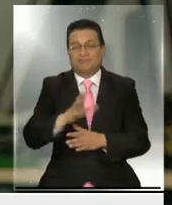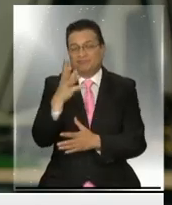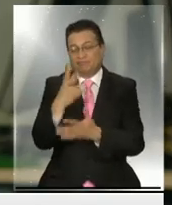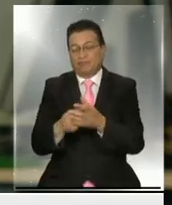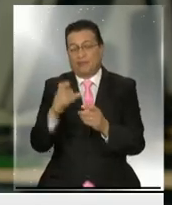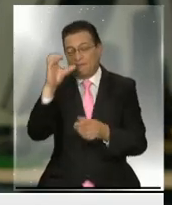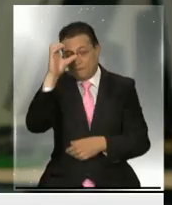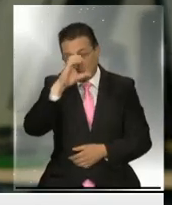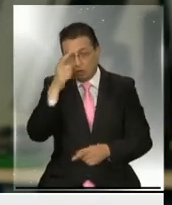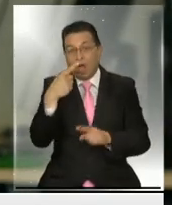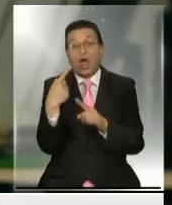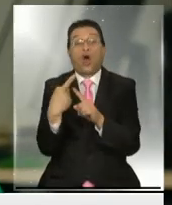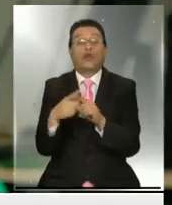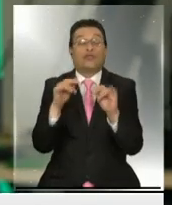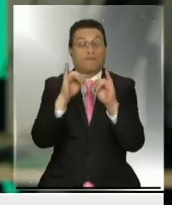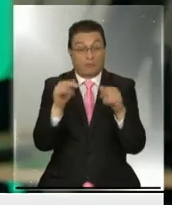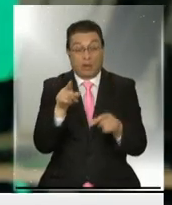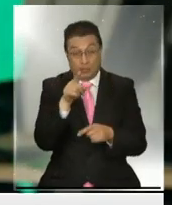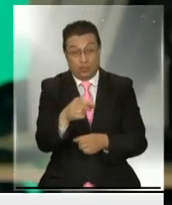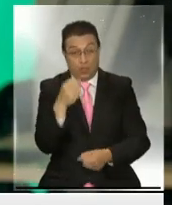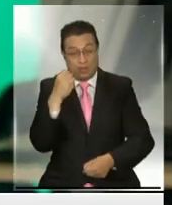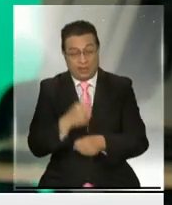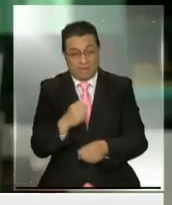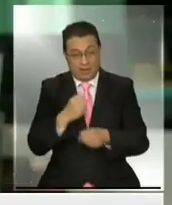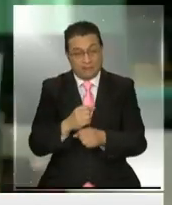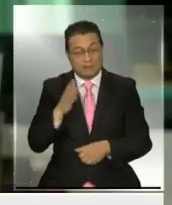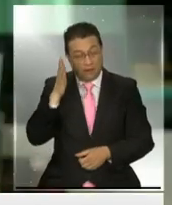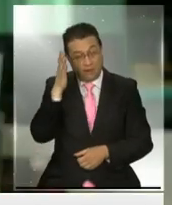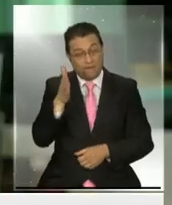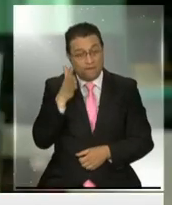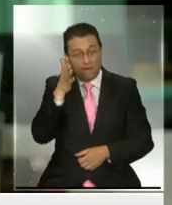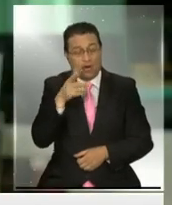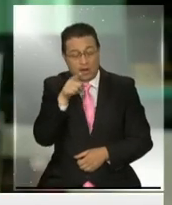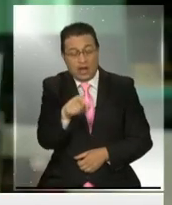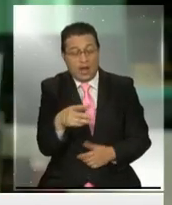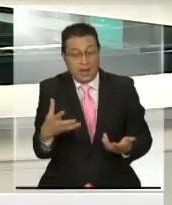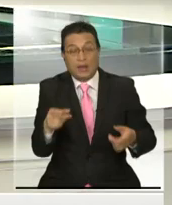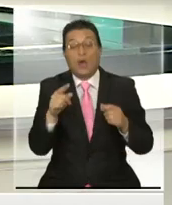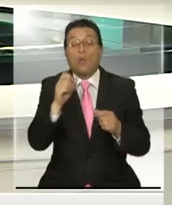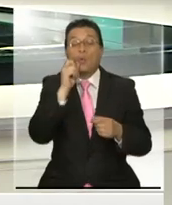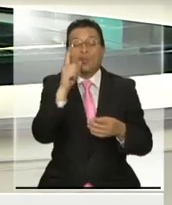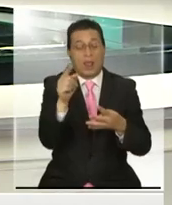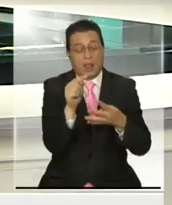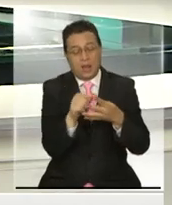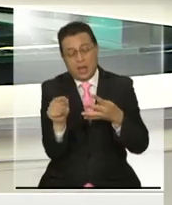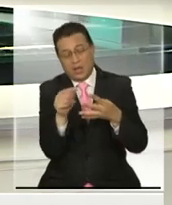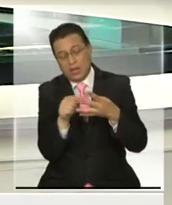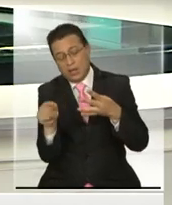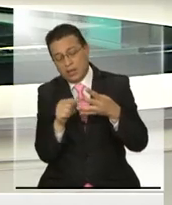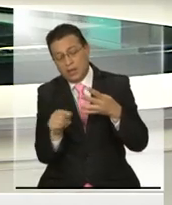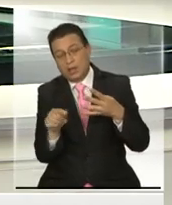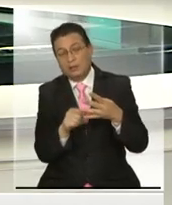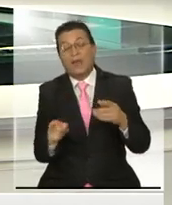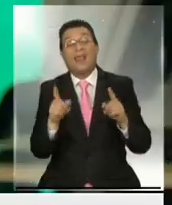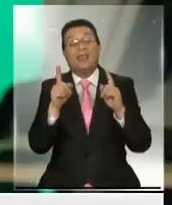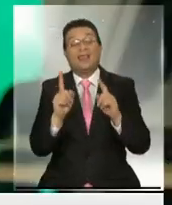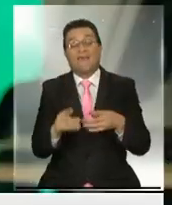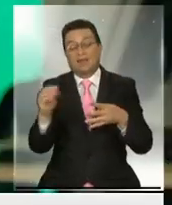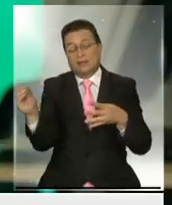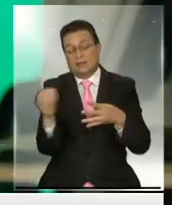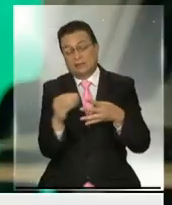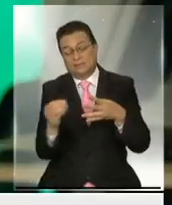modelo nuevo usted está trabajando en este foro no cuáles son las matrices o las directrices que deberían